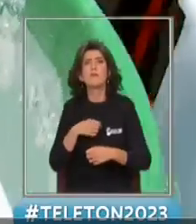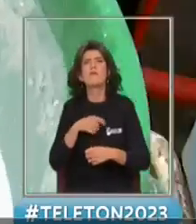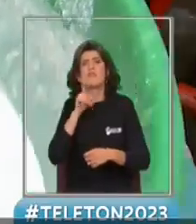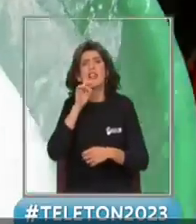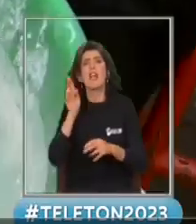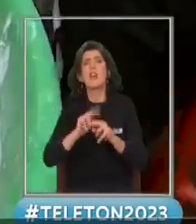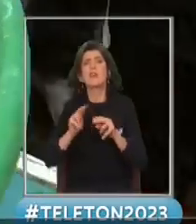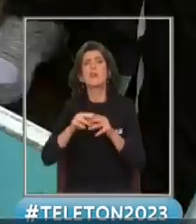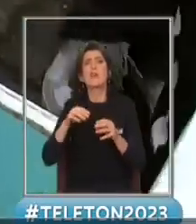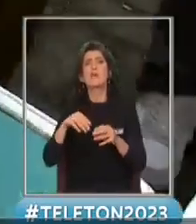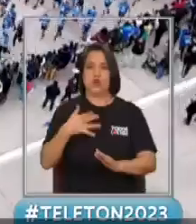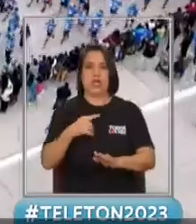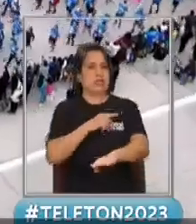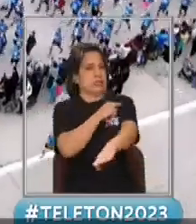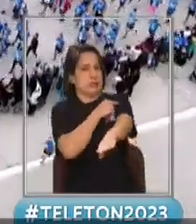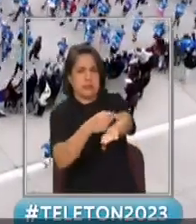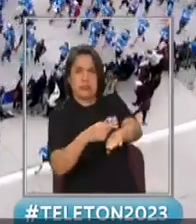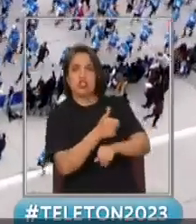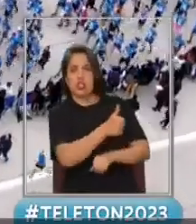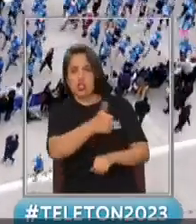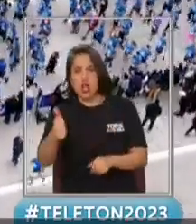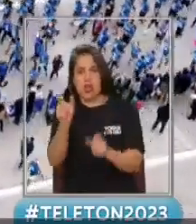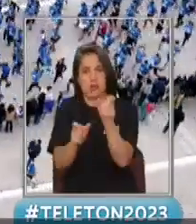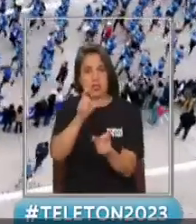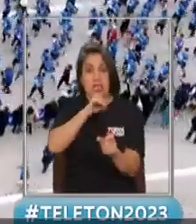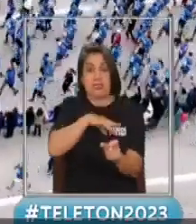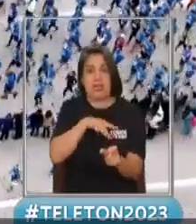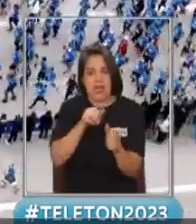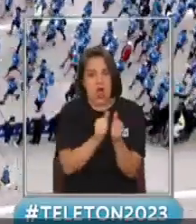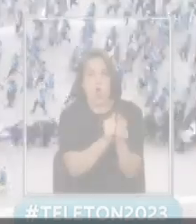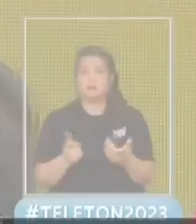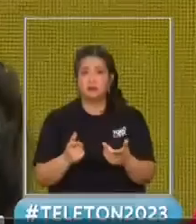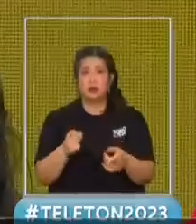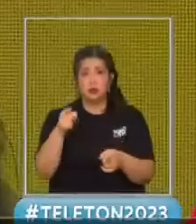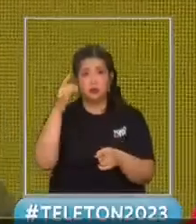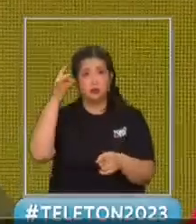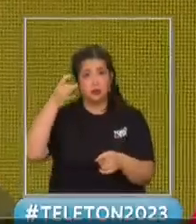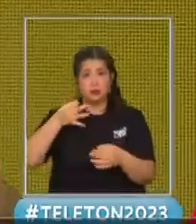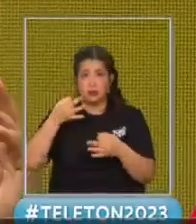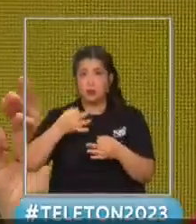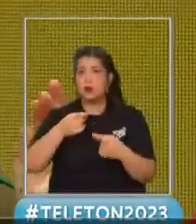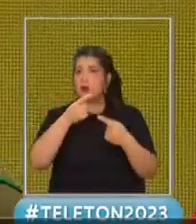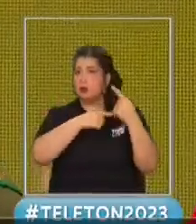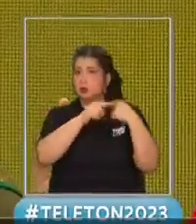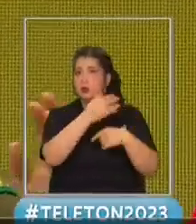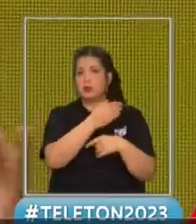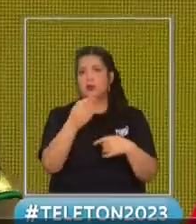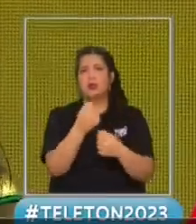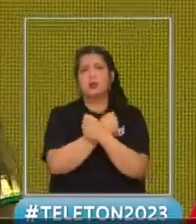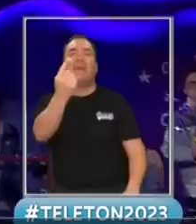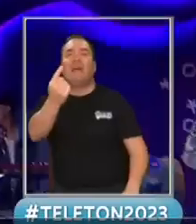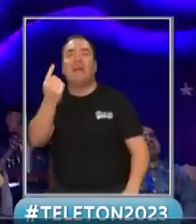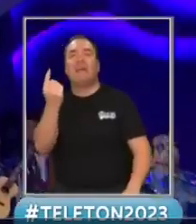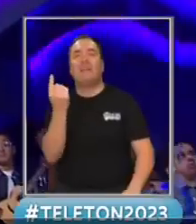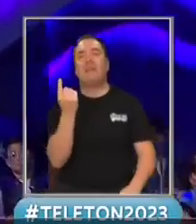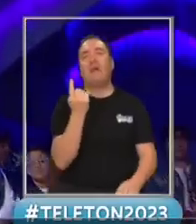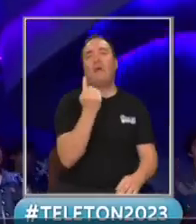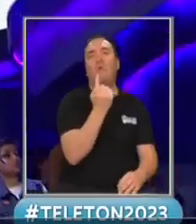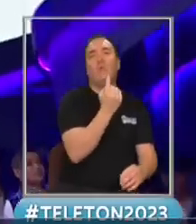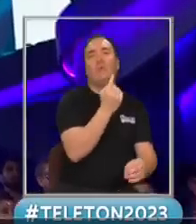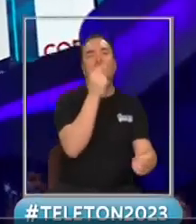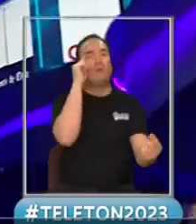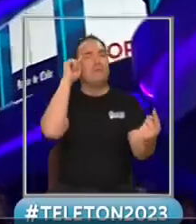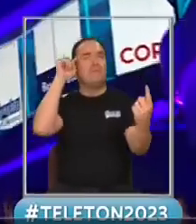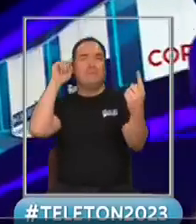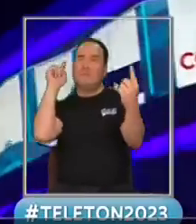y también ejercicios. Todos juntos, los que estamos acá en territorio nacional. Una noble causa que vivirá su cierre este sábado, que se